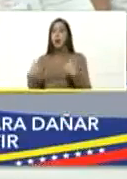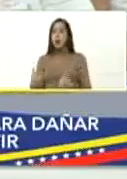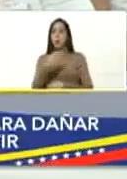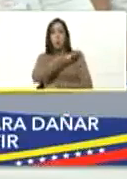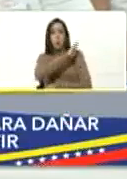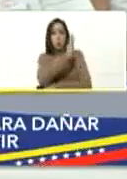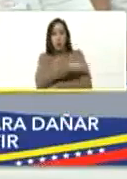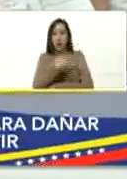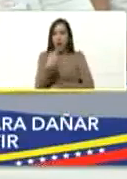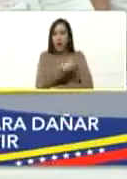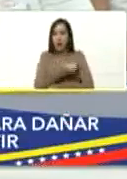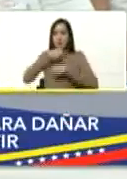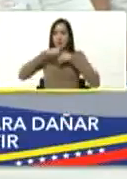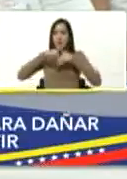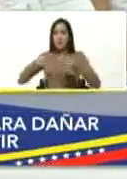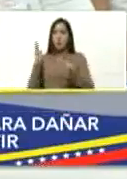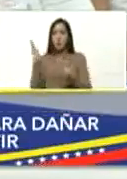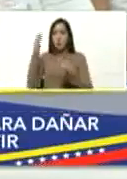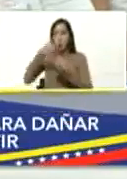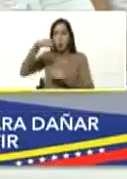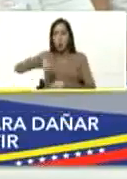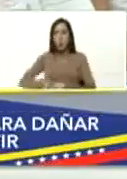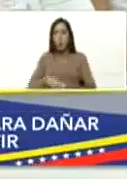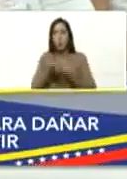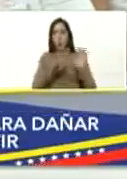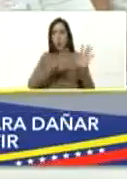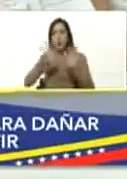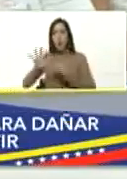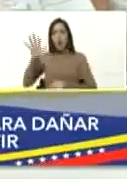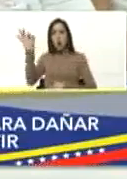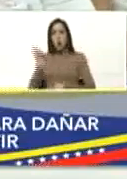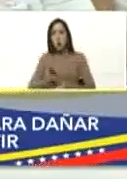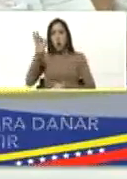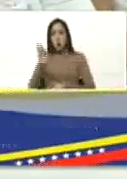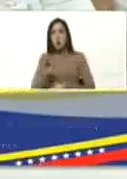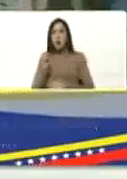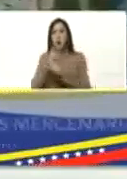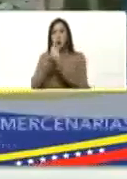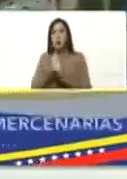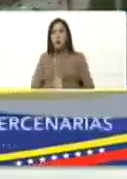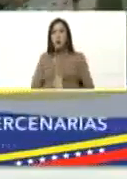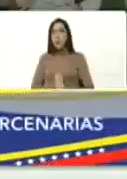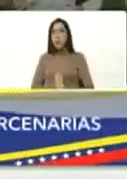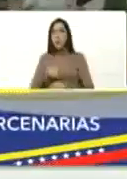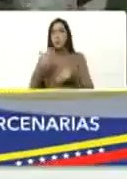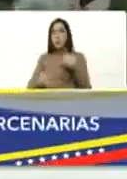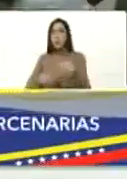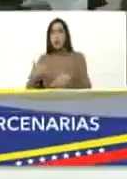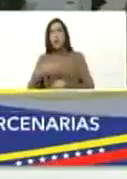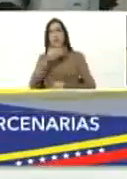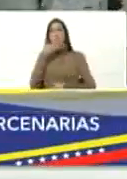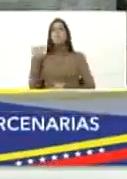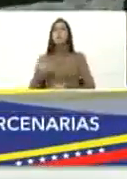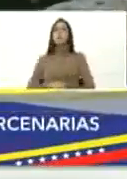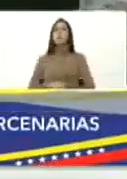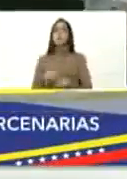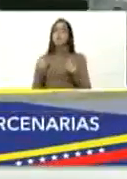la vacunación. Tenemos que llegar este año 95% de vacunados y vacunadas. Mira cómo vamos mejorando. Y ya la